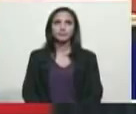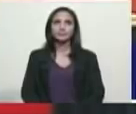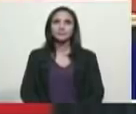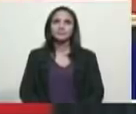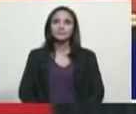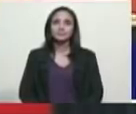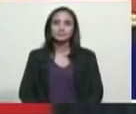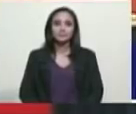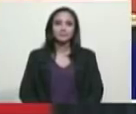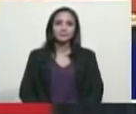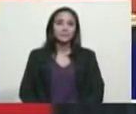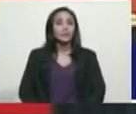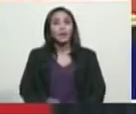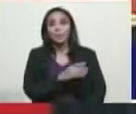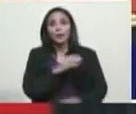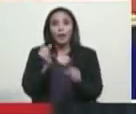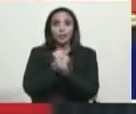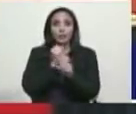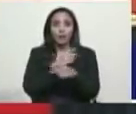Y para cumplir, Aristóbulo.